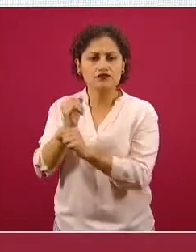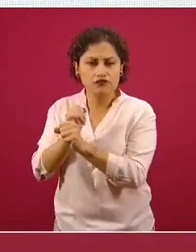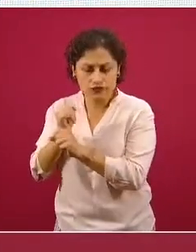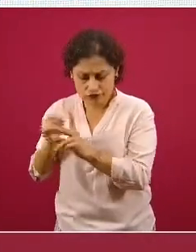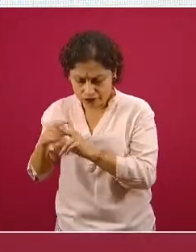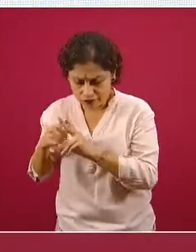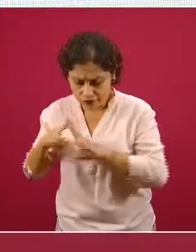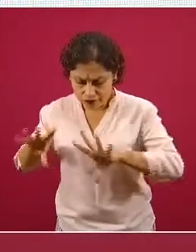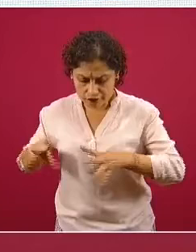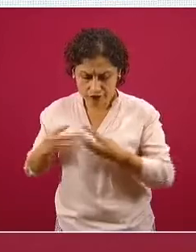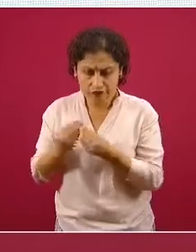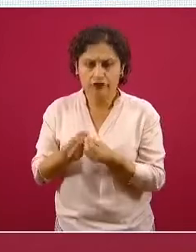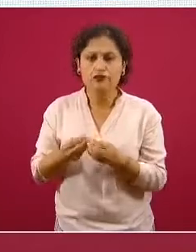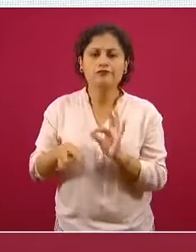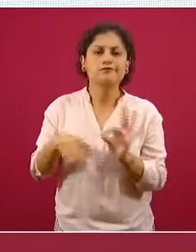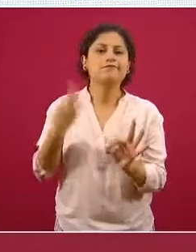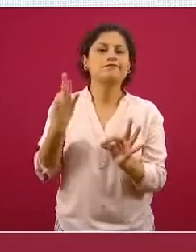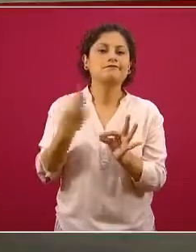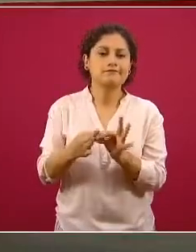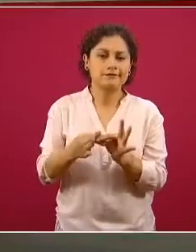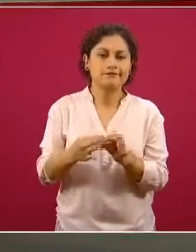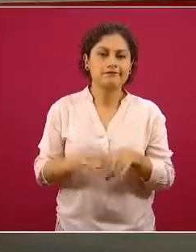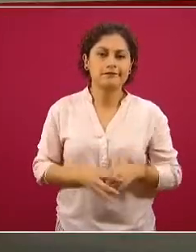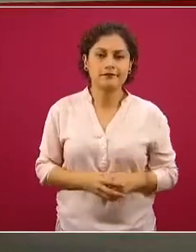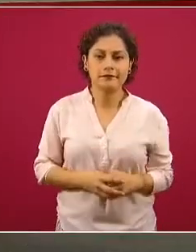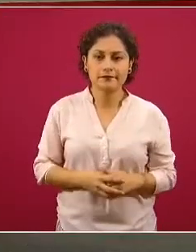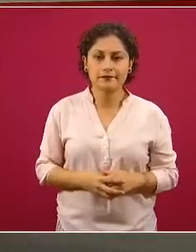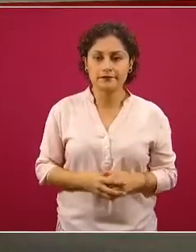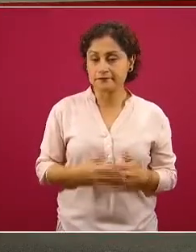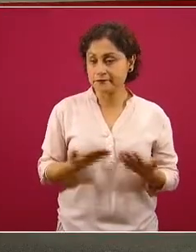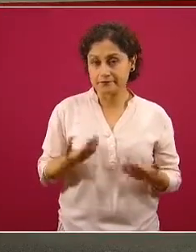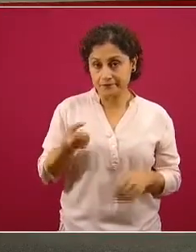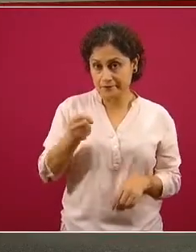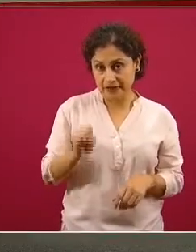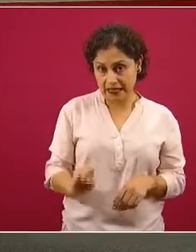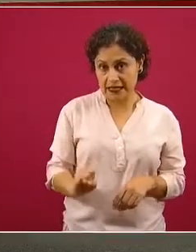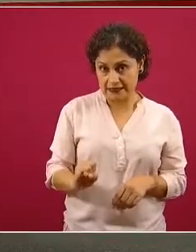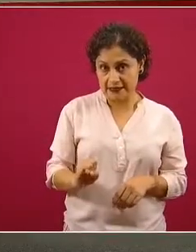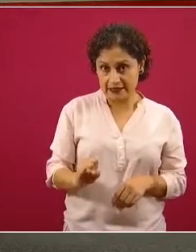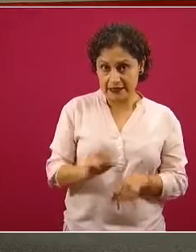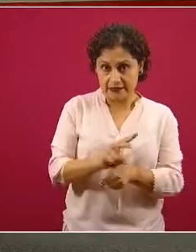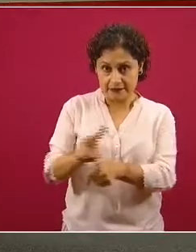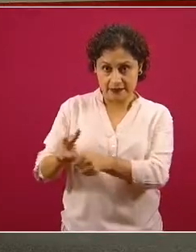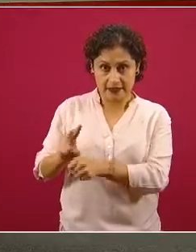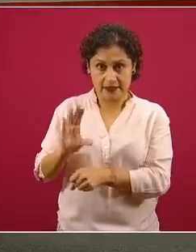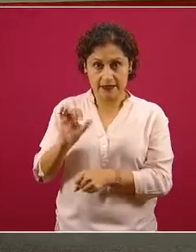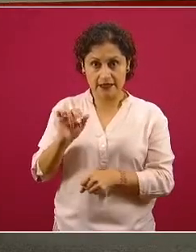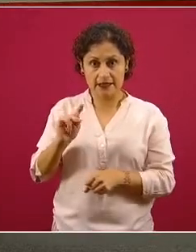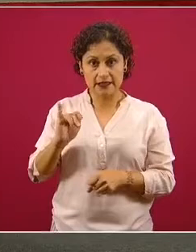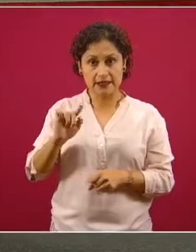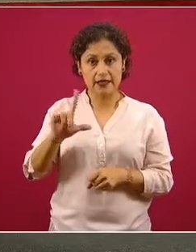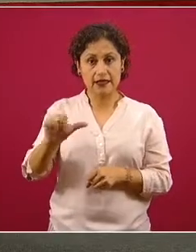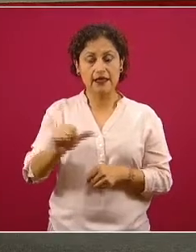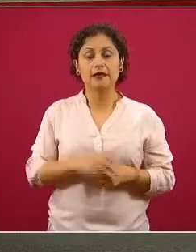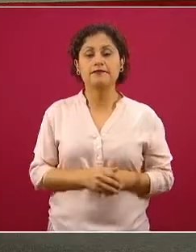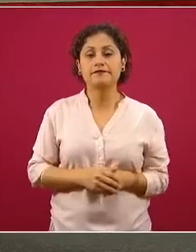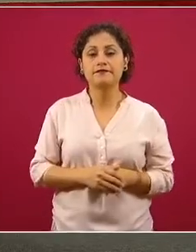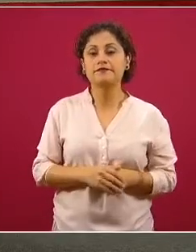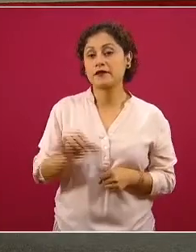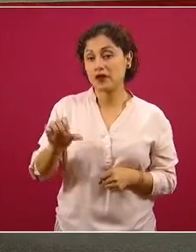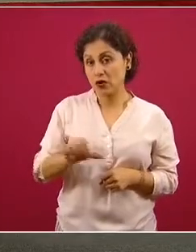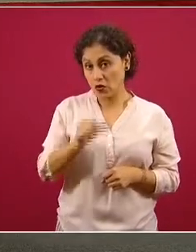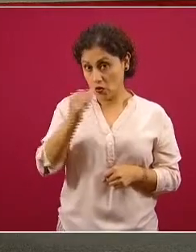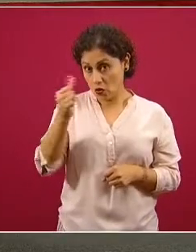estimaciones correspondientes. Ese es, en síntesis, lo que ocurre con la vigilancia Centinela. La otra cosa que también permite la